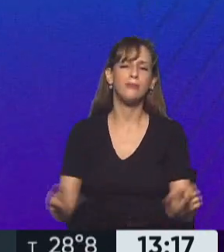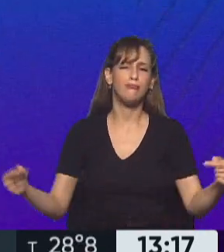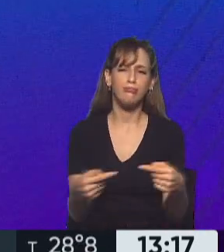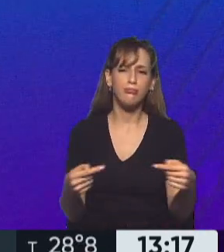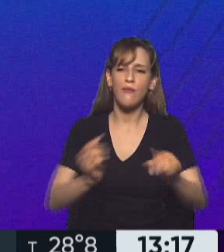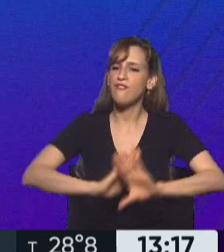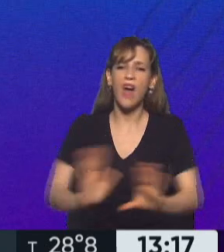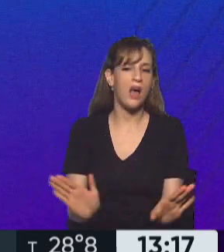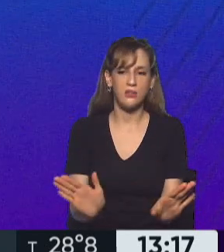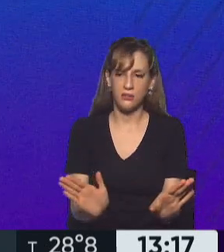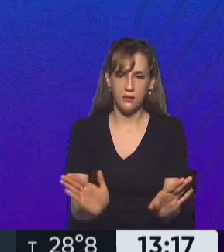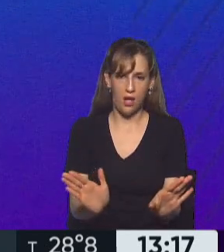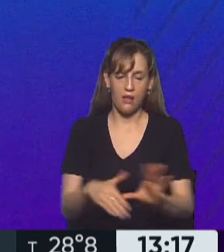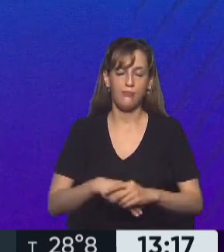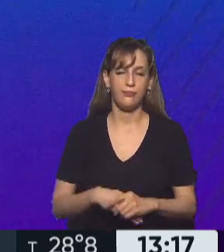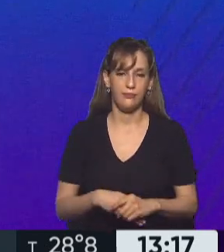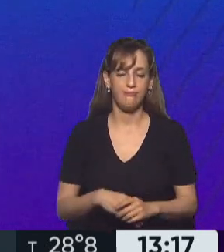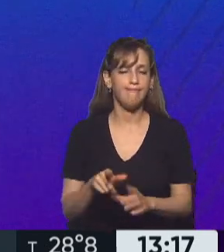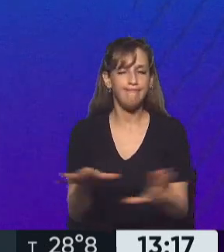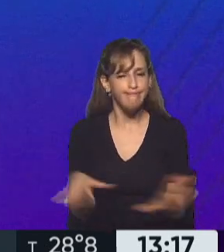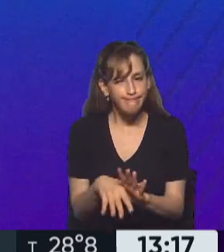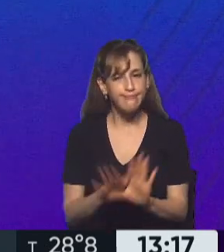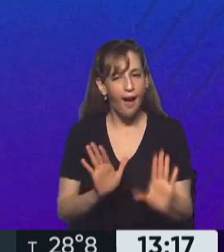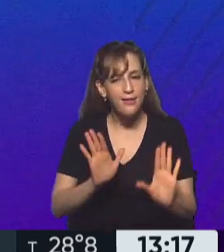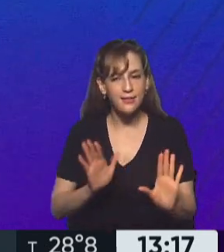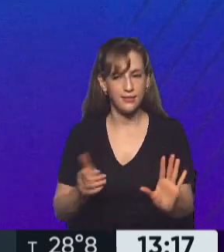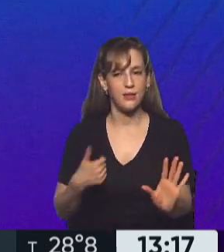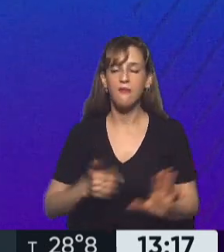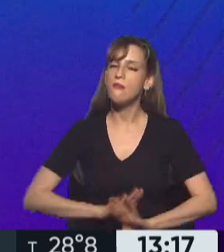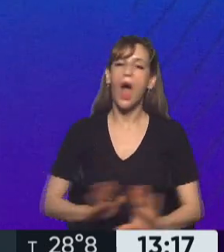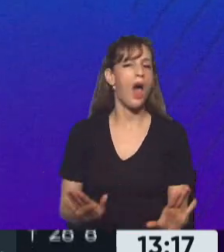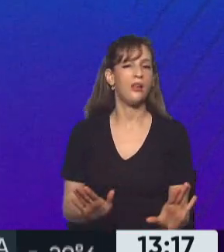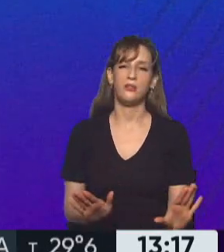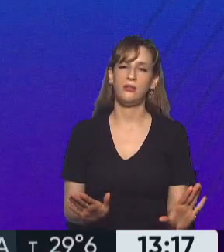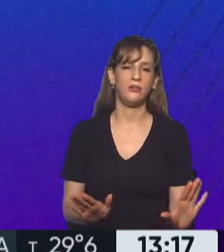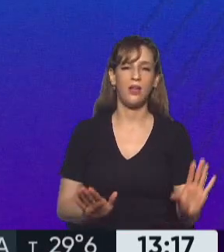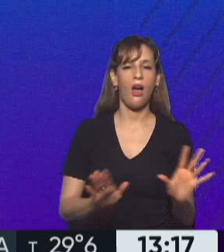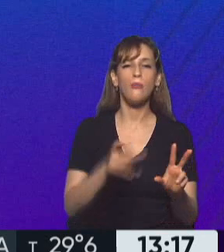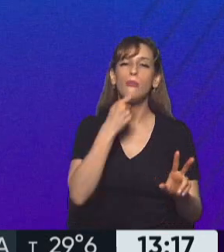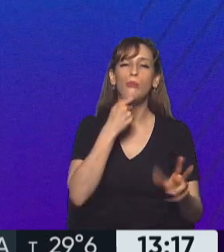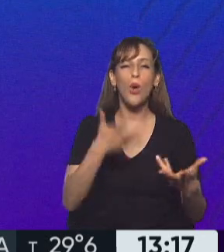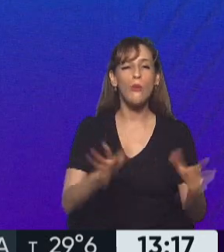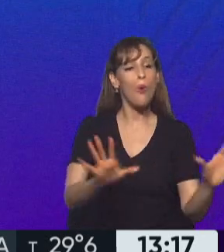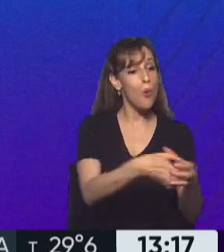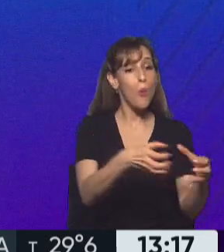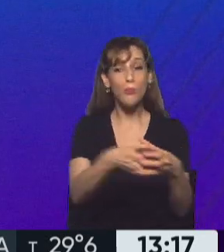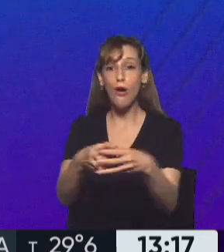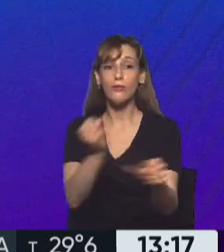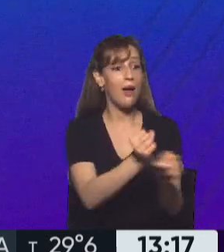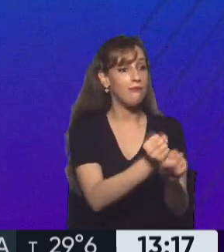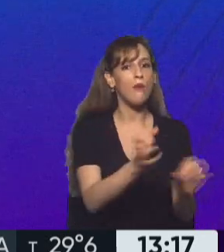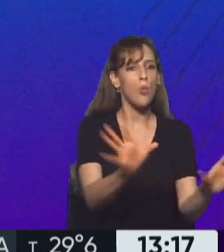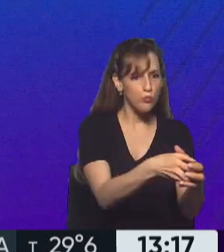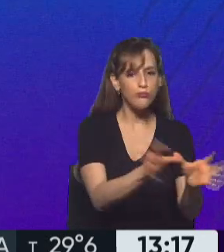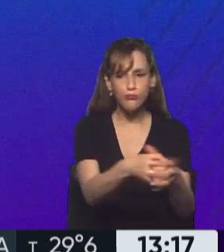arbitrariedades. Esa es la expresión más correcta, para eliminar el nivel de descoordinación que muchas veces ocurre entre los precios